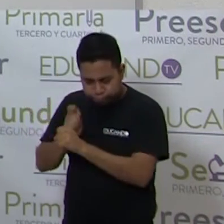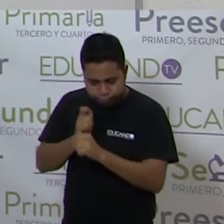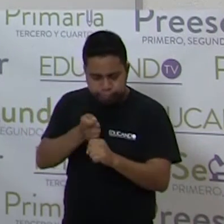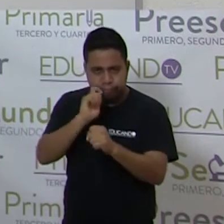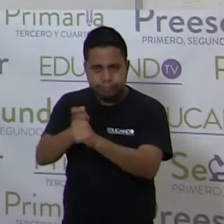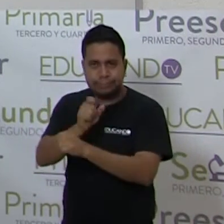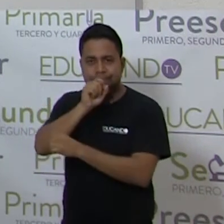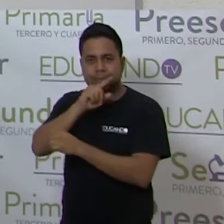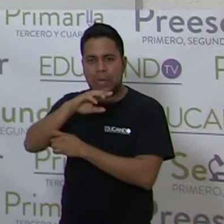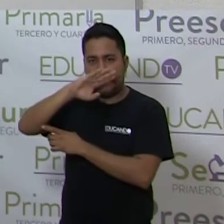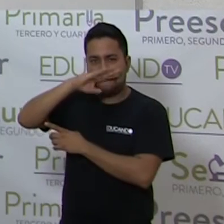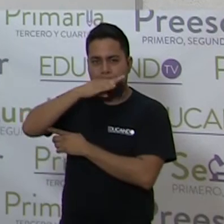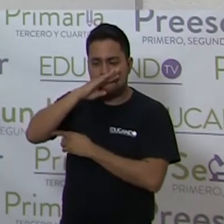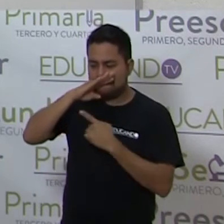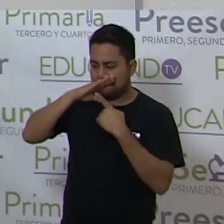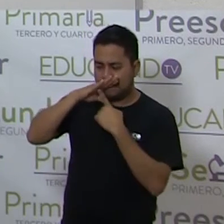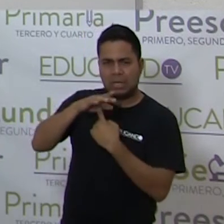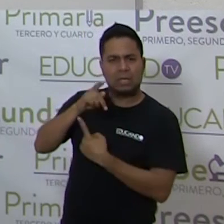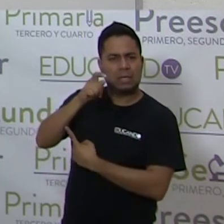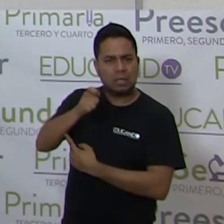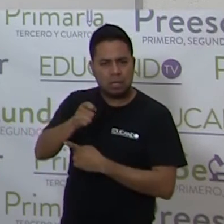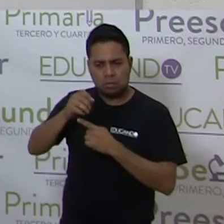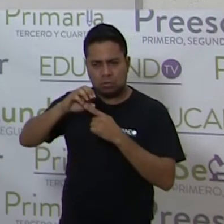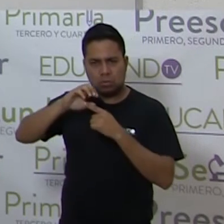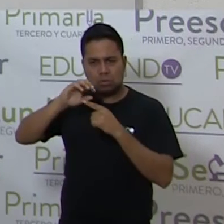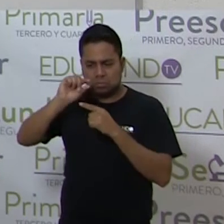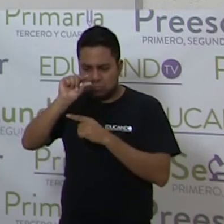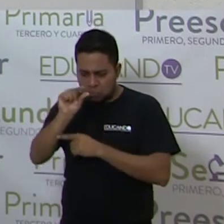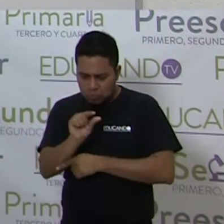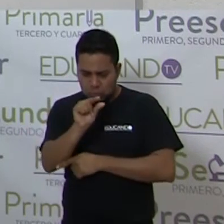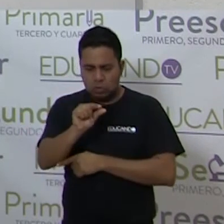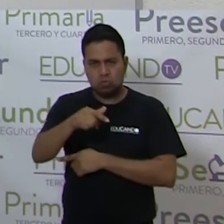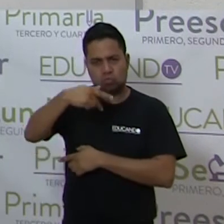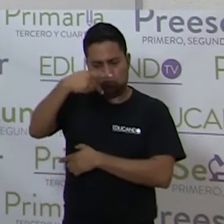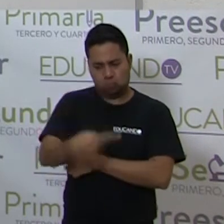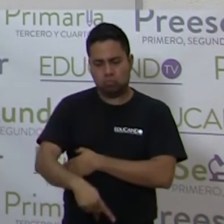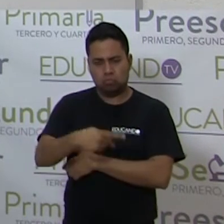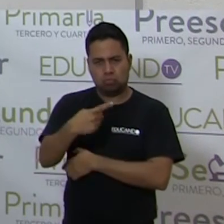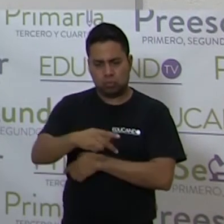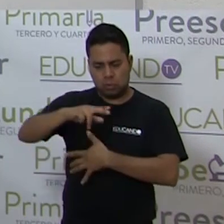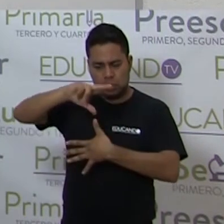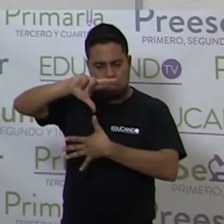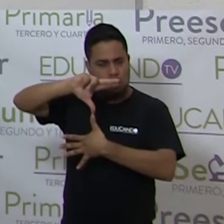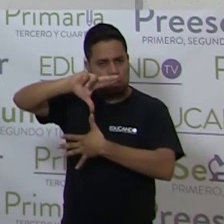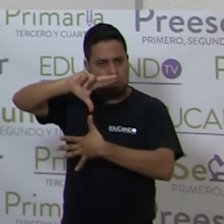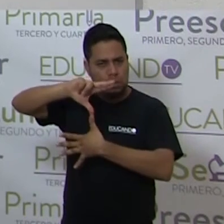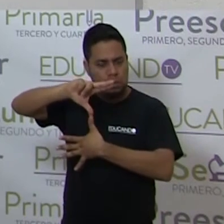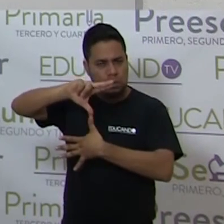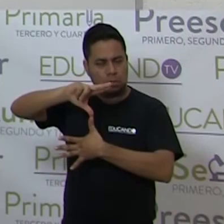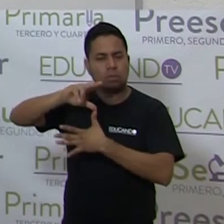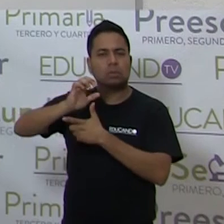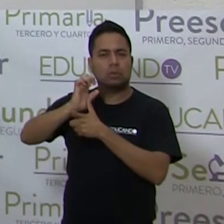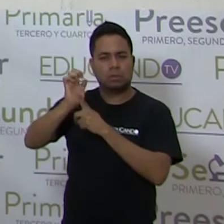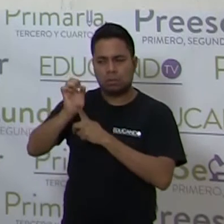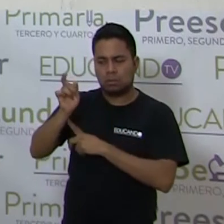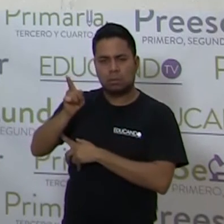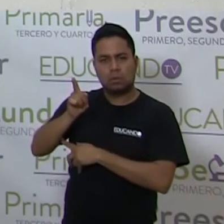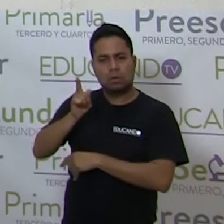un grano originario de Latinoamérica. Entonces, por ejemplo, ahí nos podemos